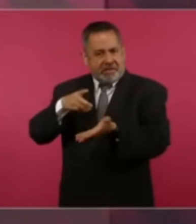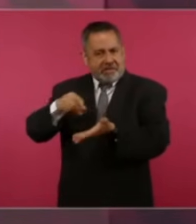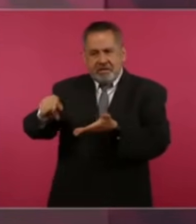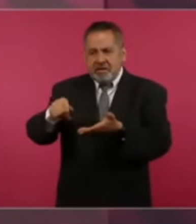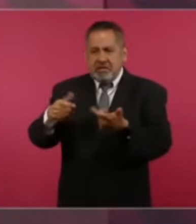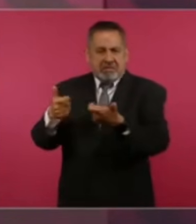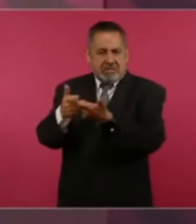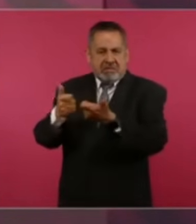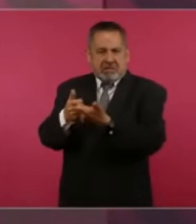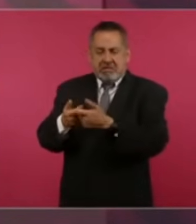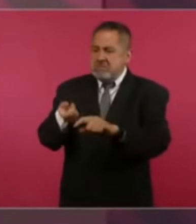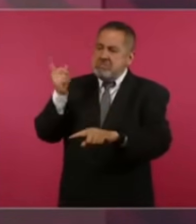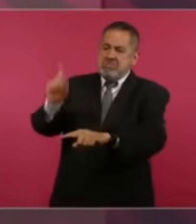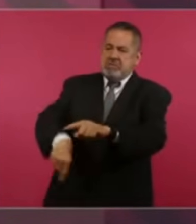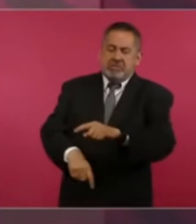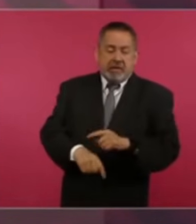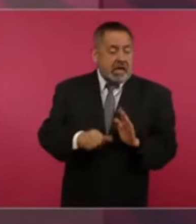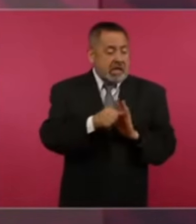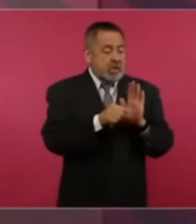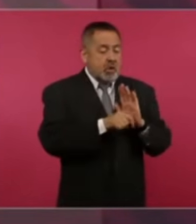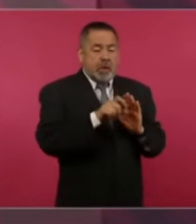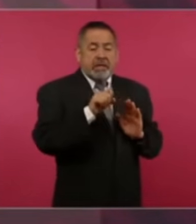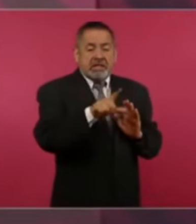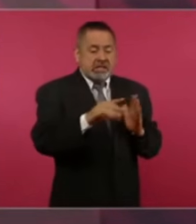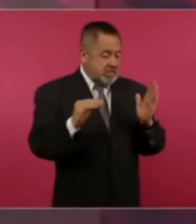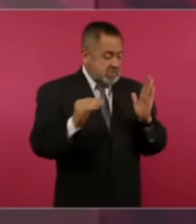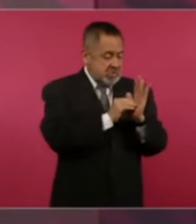con la reforma al artículo 27